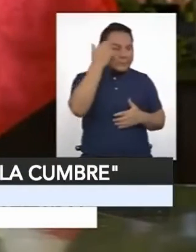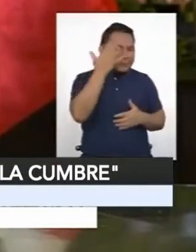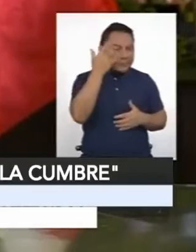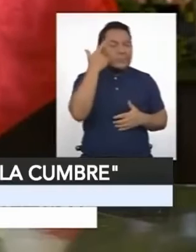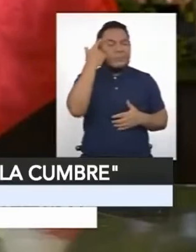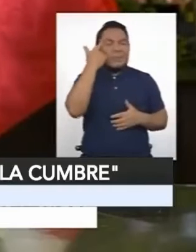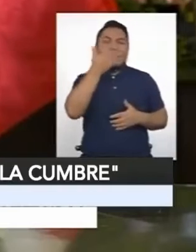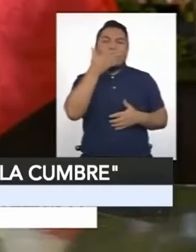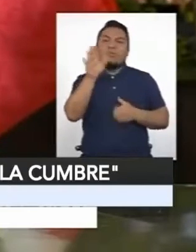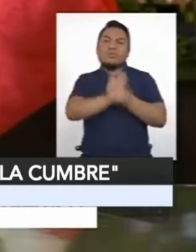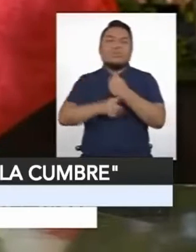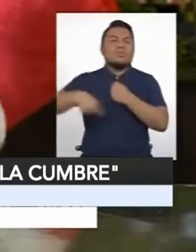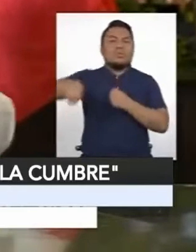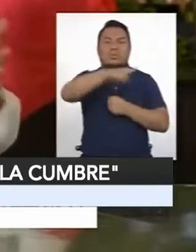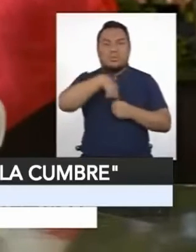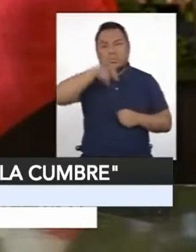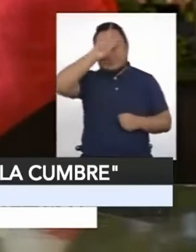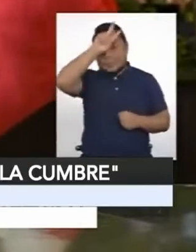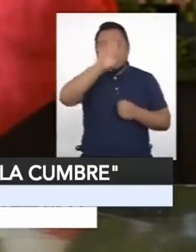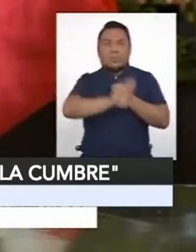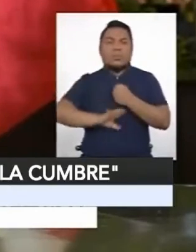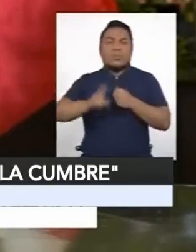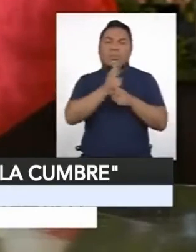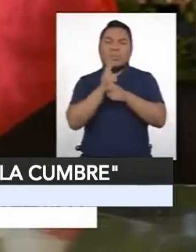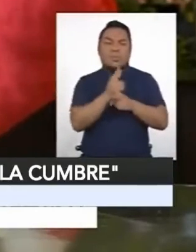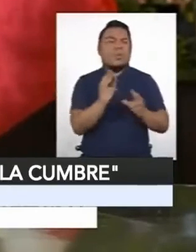país. Y lo más importante del